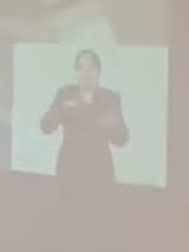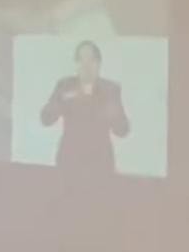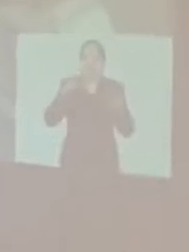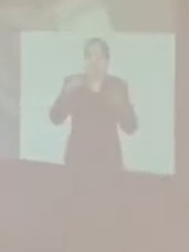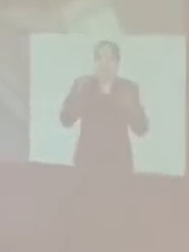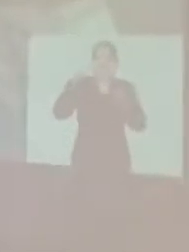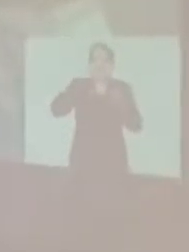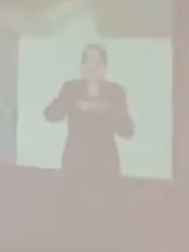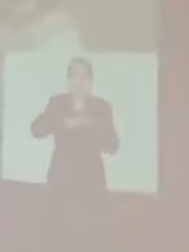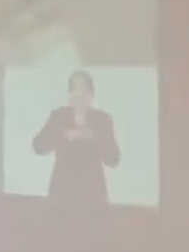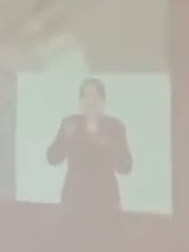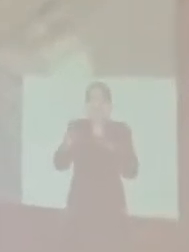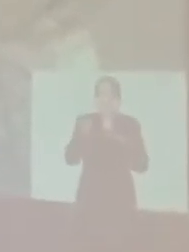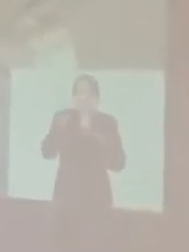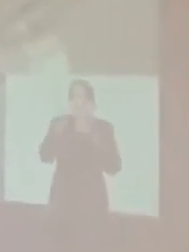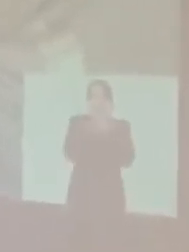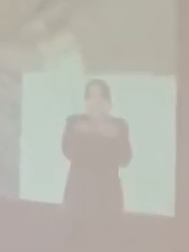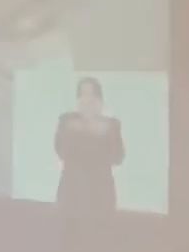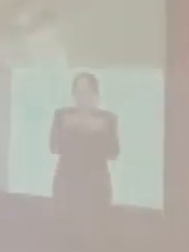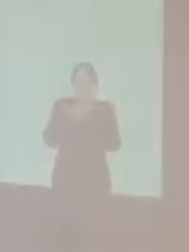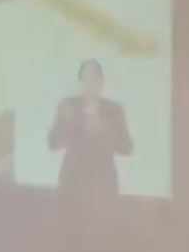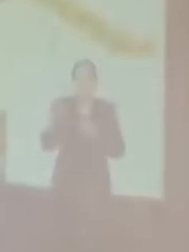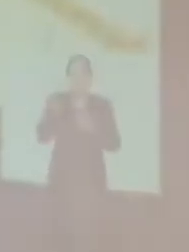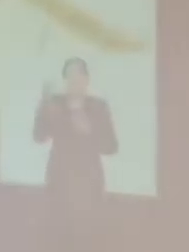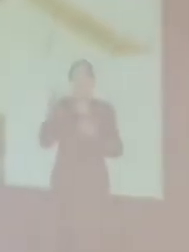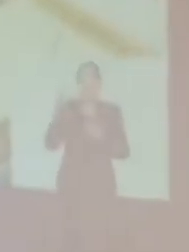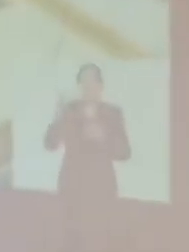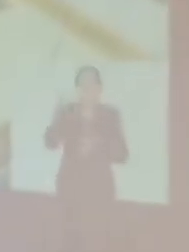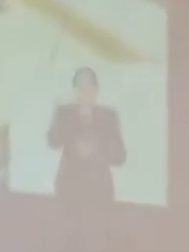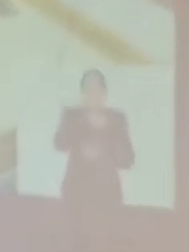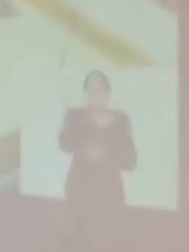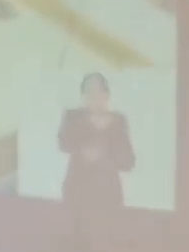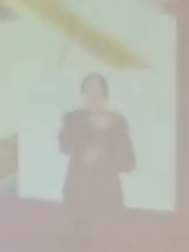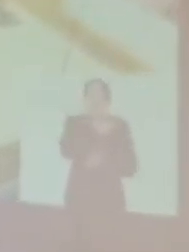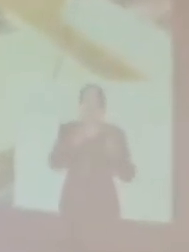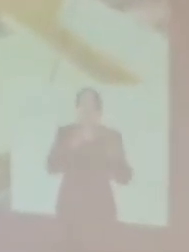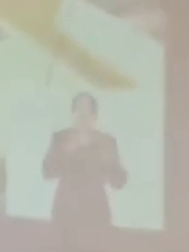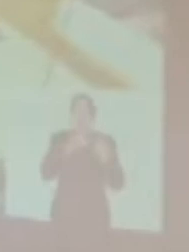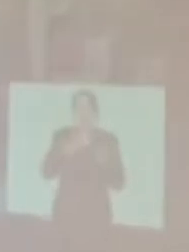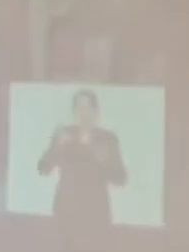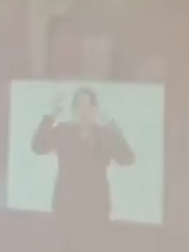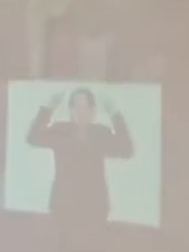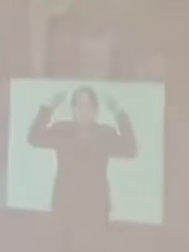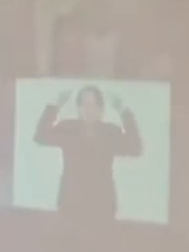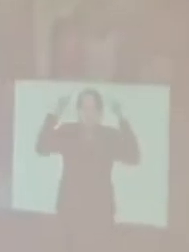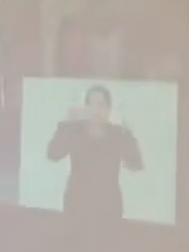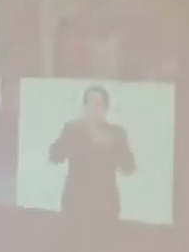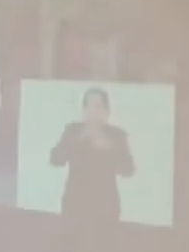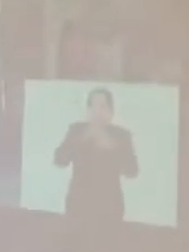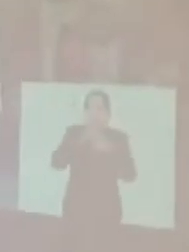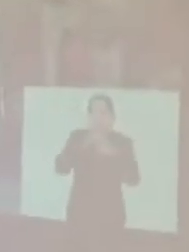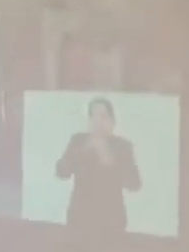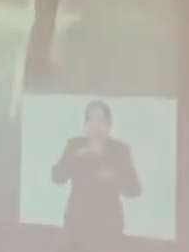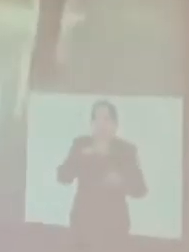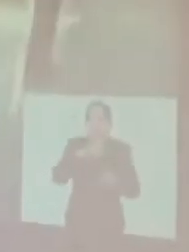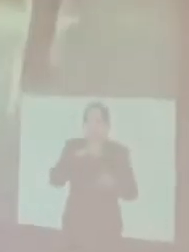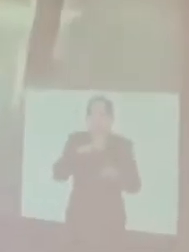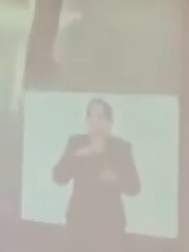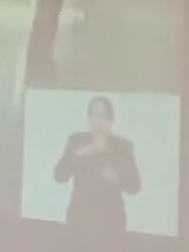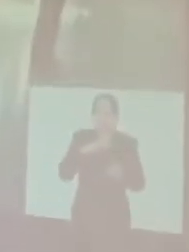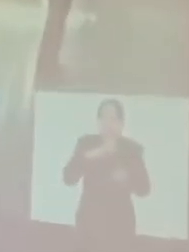educación. La Universidad de la Salud, donde se enseña enfermería y medicina, ya tiene 2.635